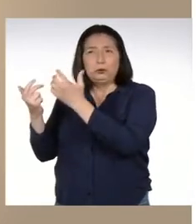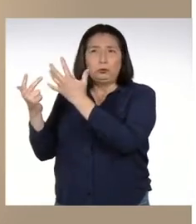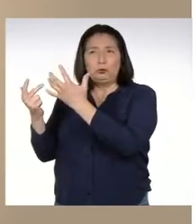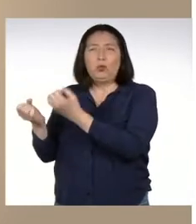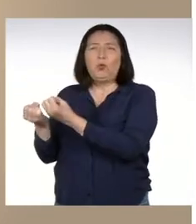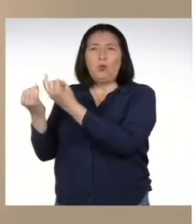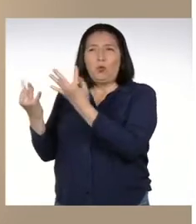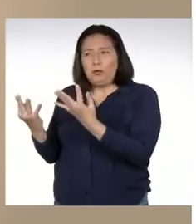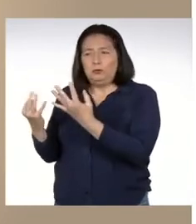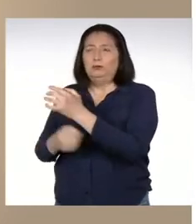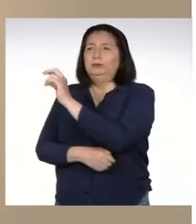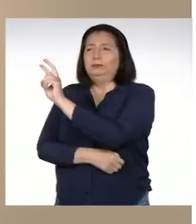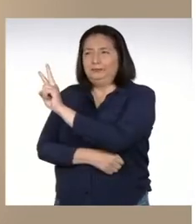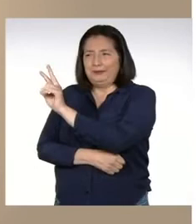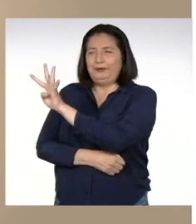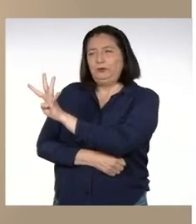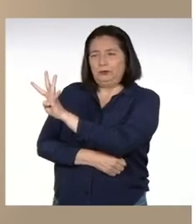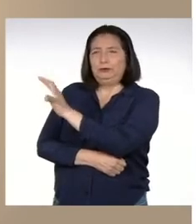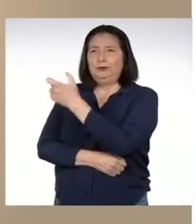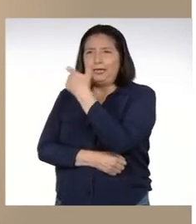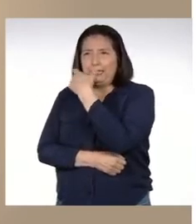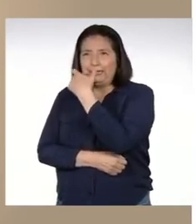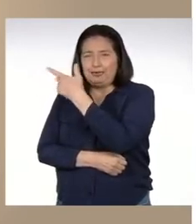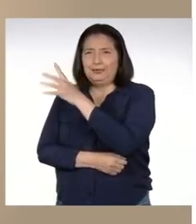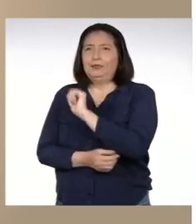suman 24 galletas.